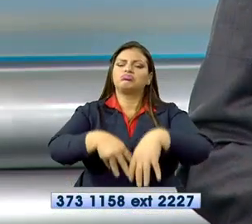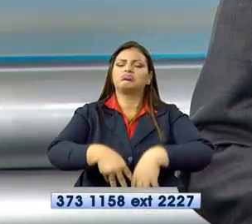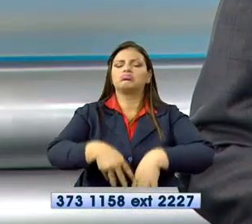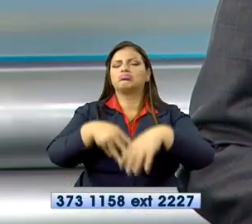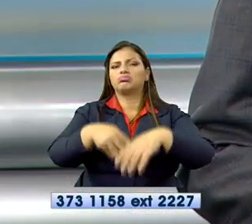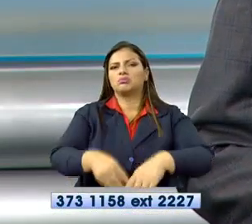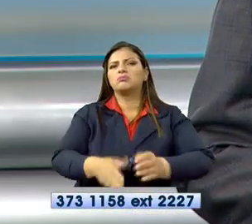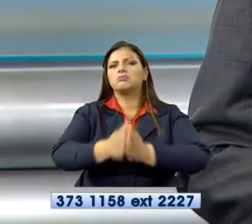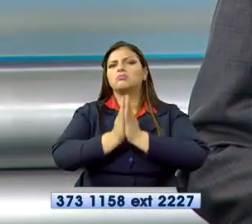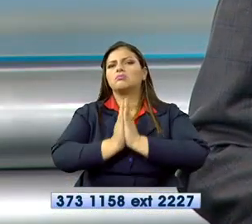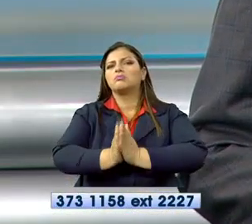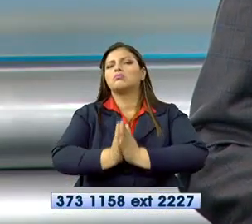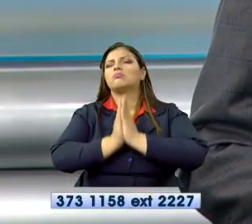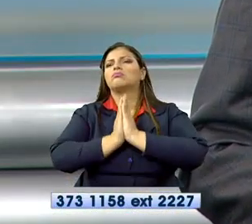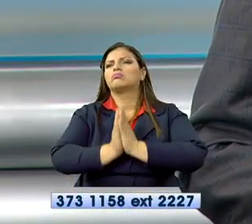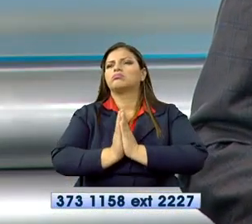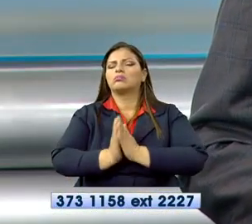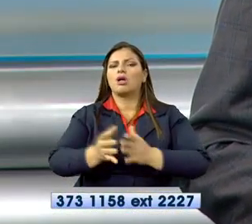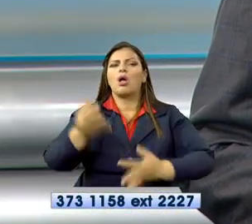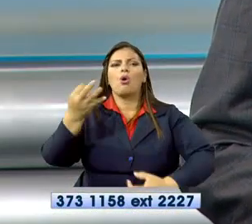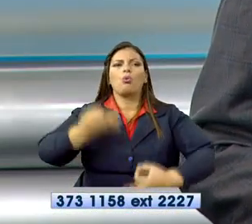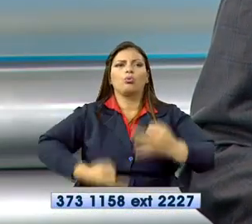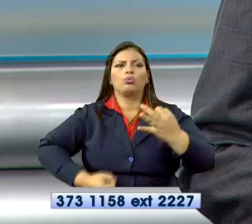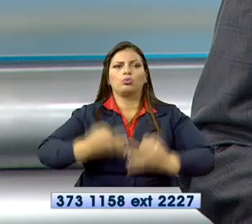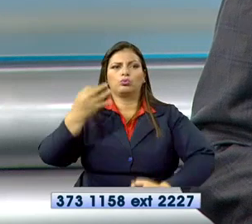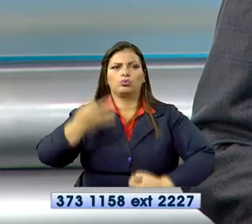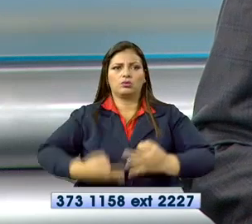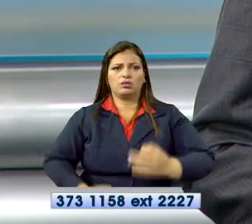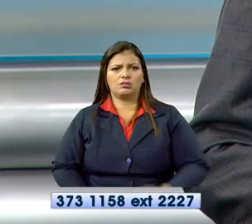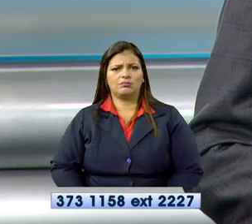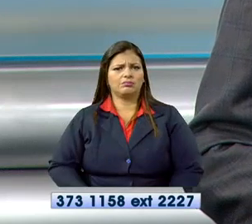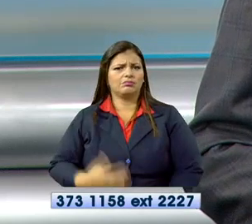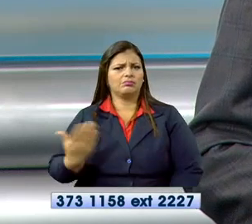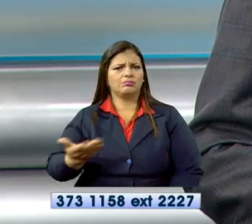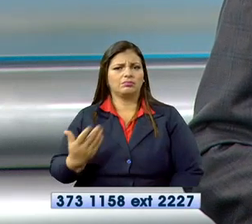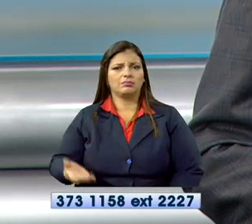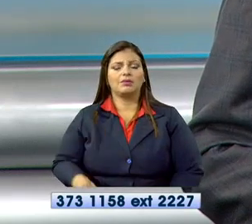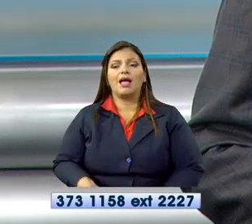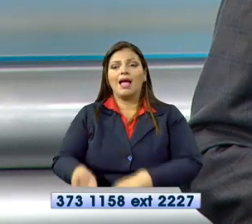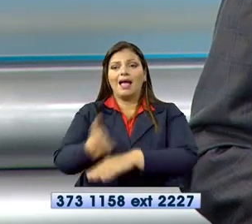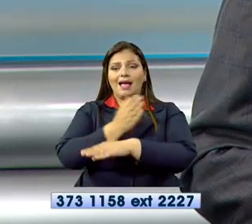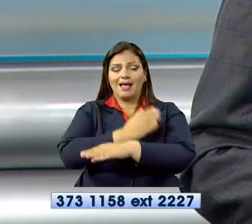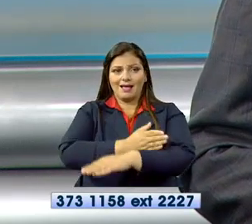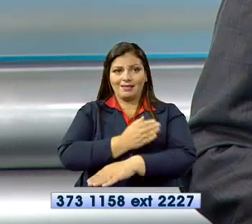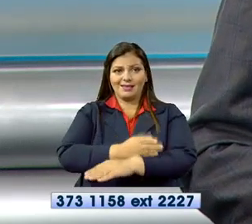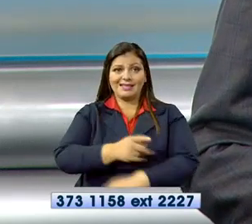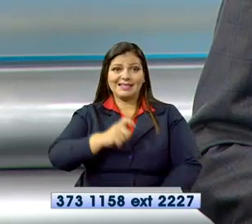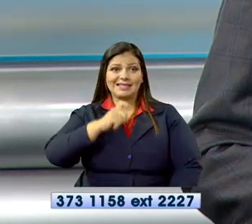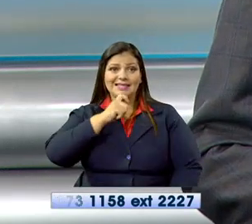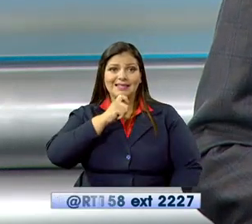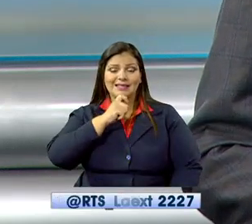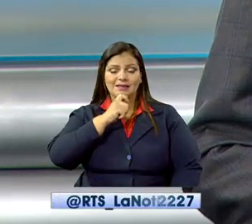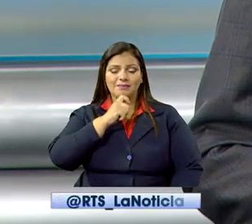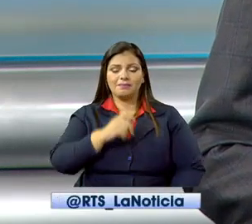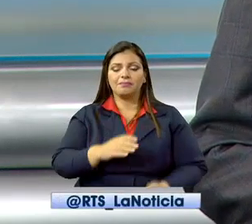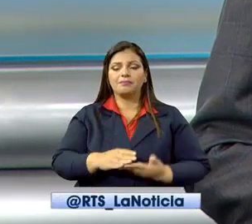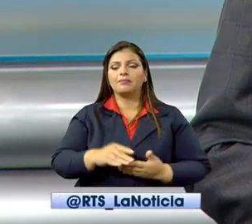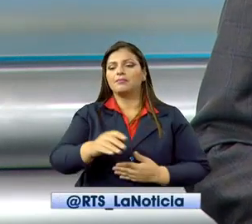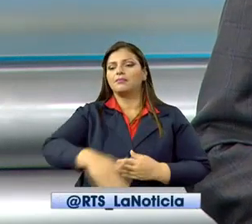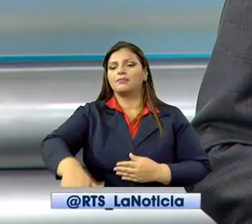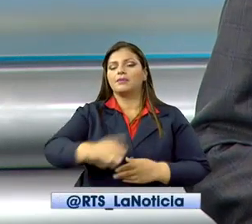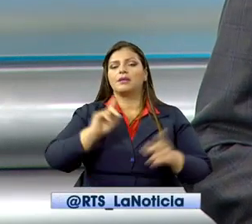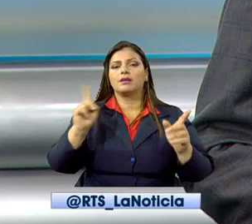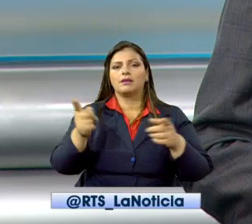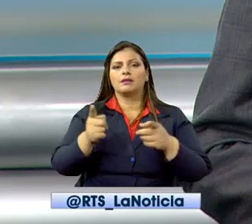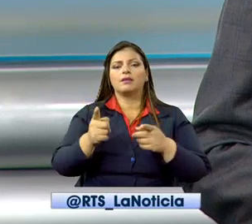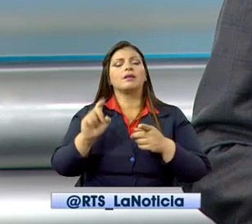personas quienes fueron halladas calcinadas dentro de un vehículo en el sitio Santa Rosa. La policía y la fiscalía esperan los